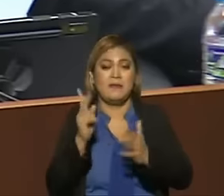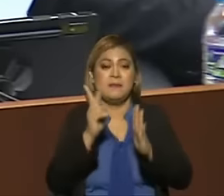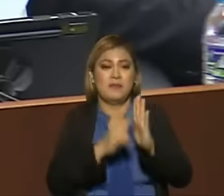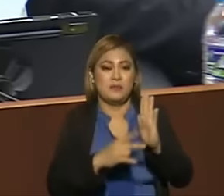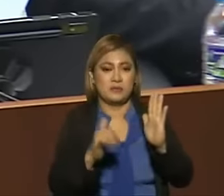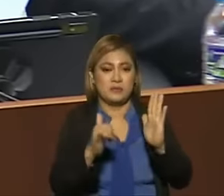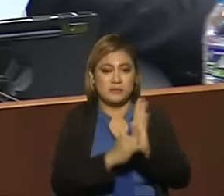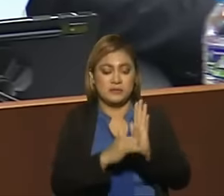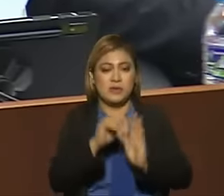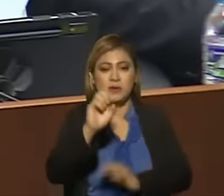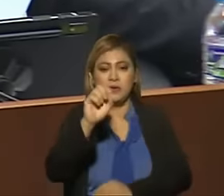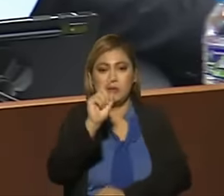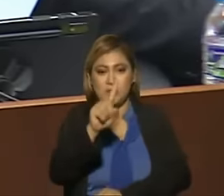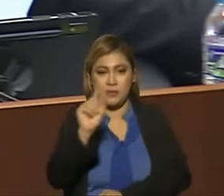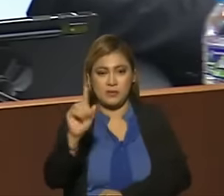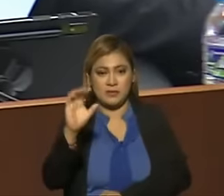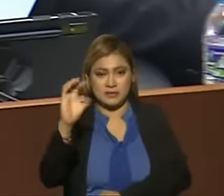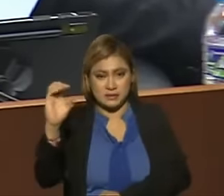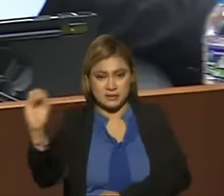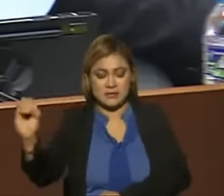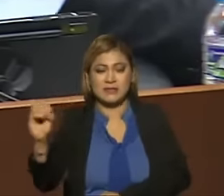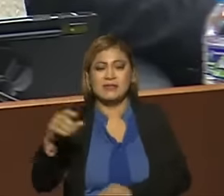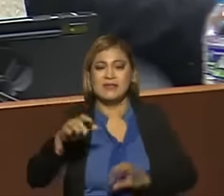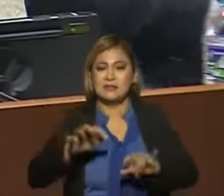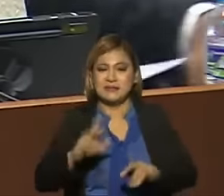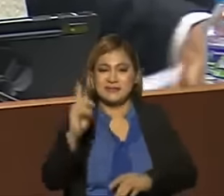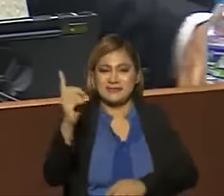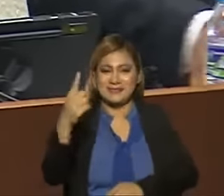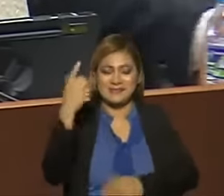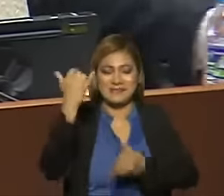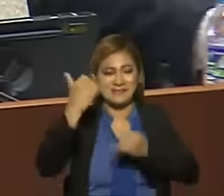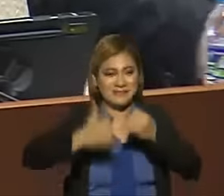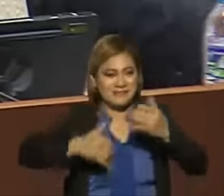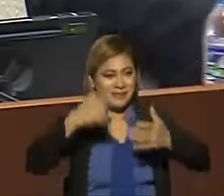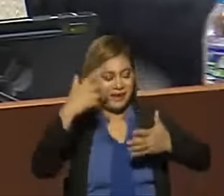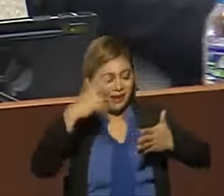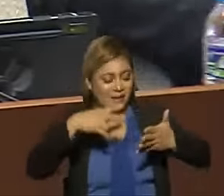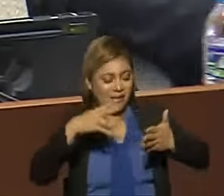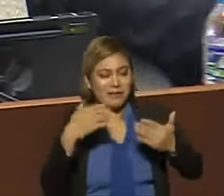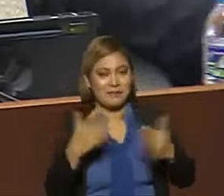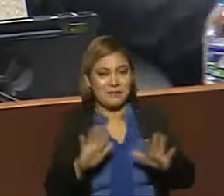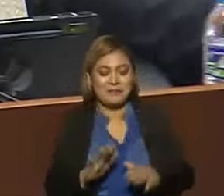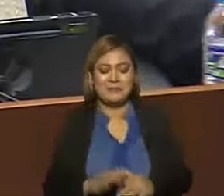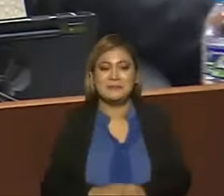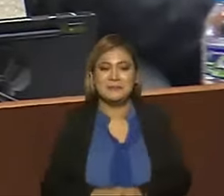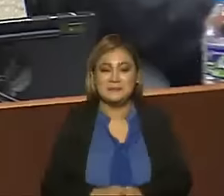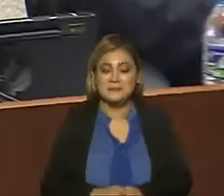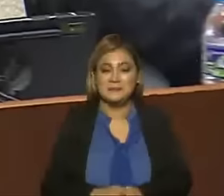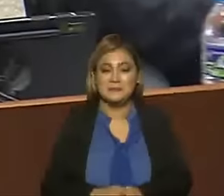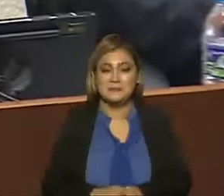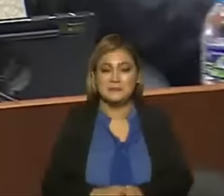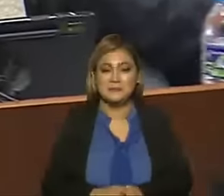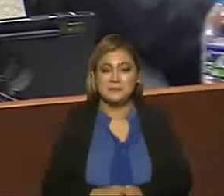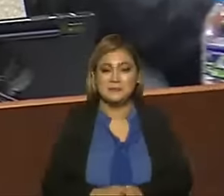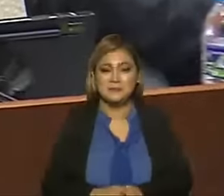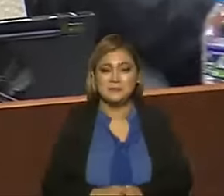proyecto de ley 1100. Kiviante Panaige, secretario general. Fin de la lectura del informe técnico, señor presidente.